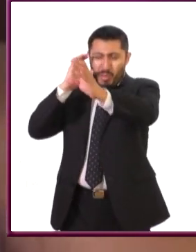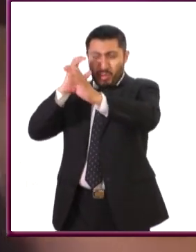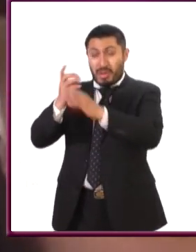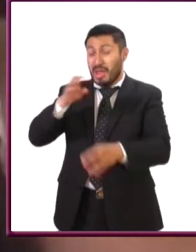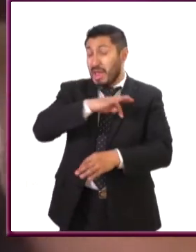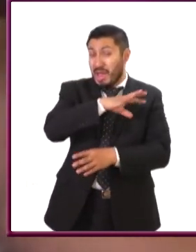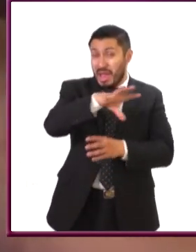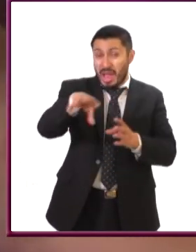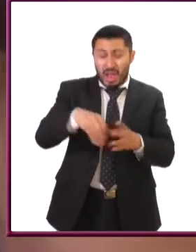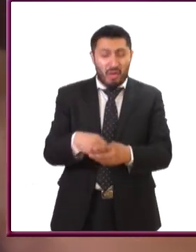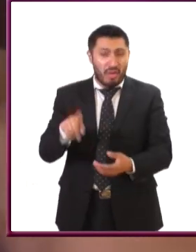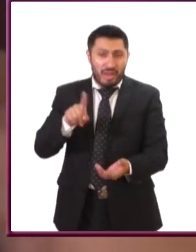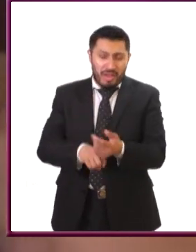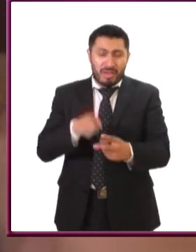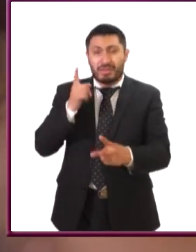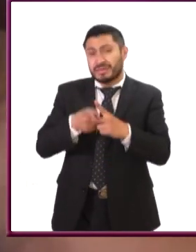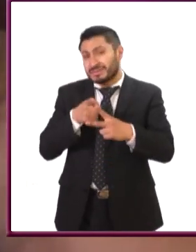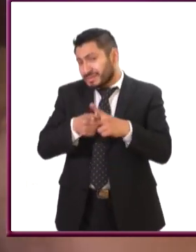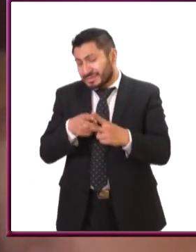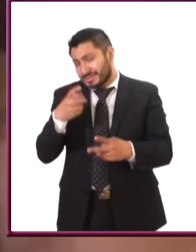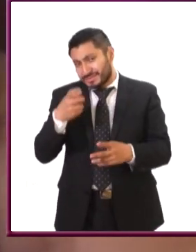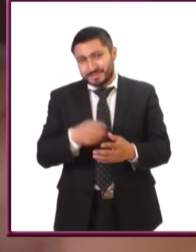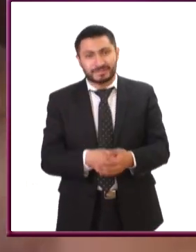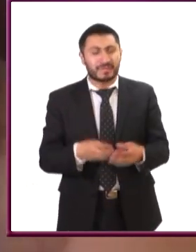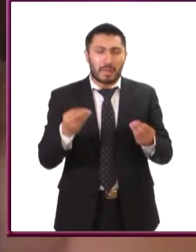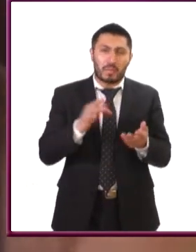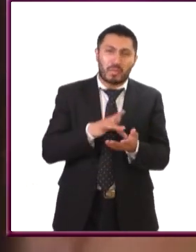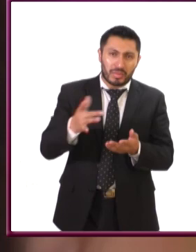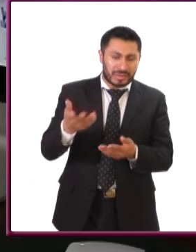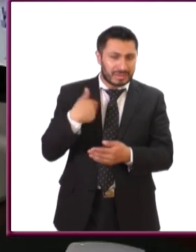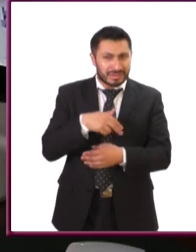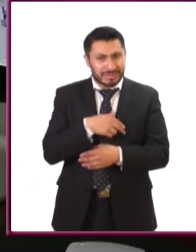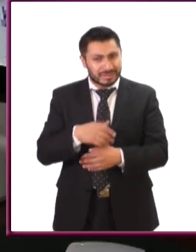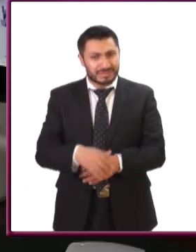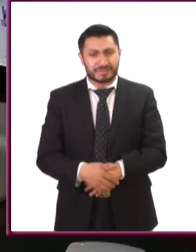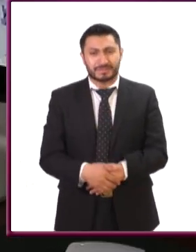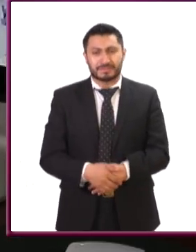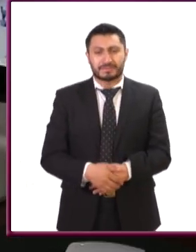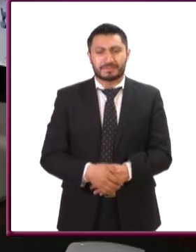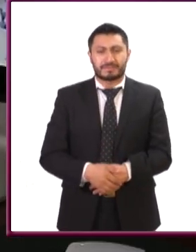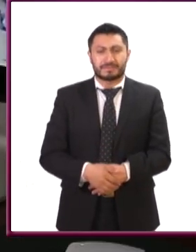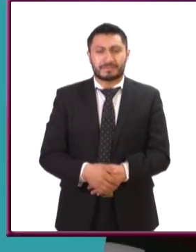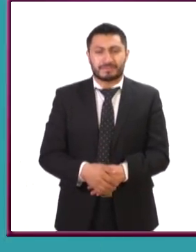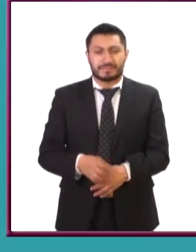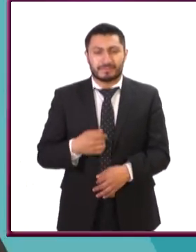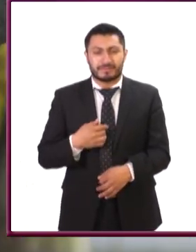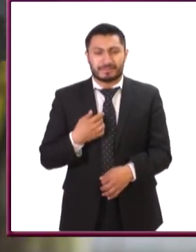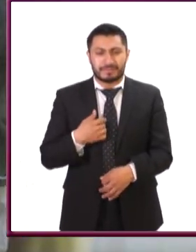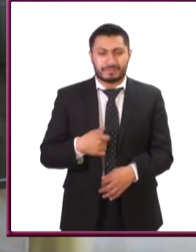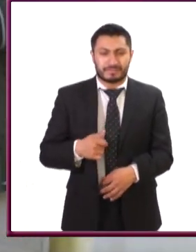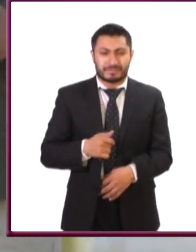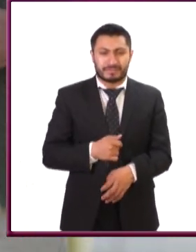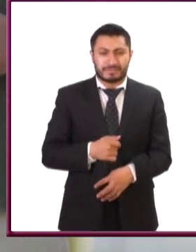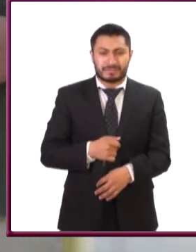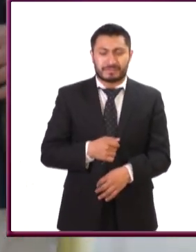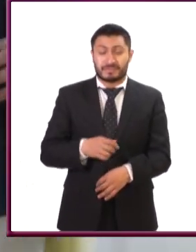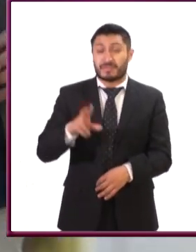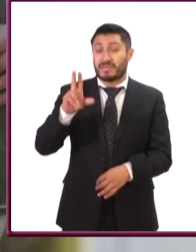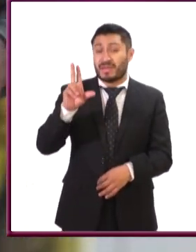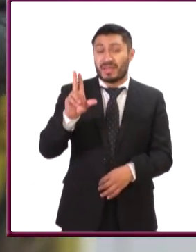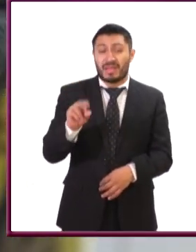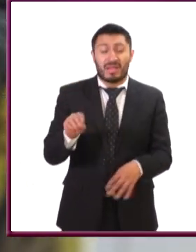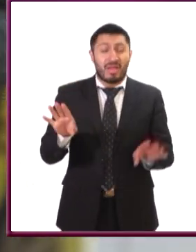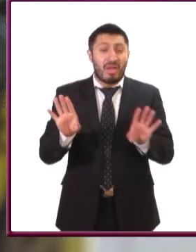telescopios, todo eso va a llevar matemáticas. Al final del día todo está descrito así. Muchas gracias por estar con nosotros.